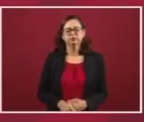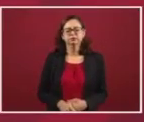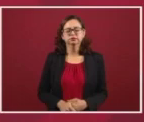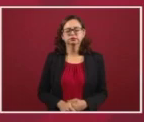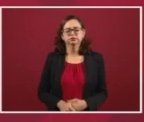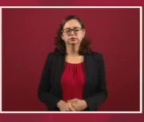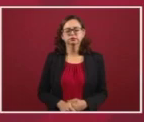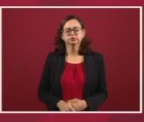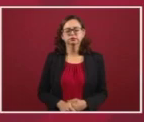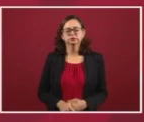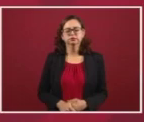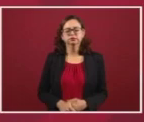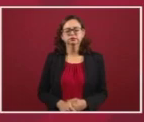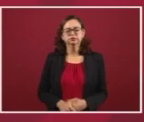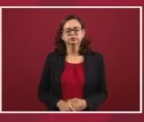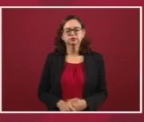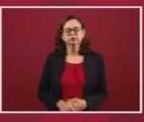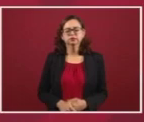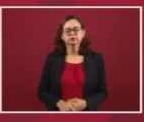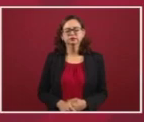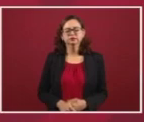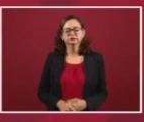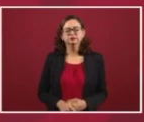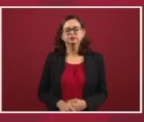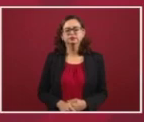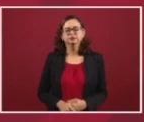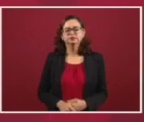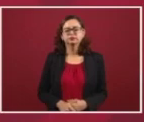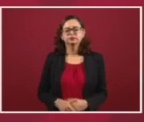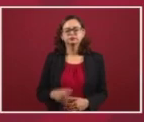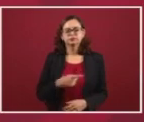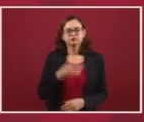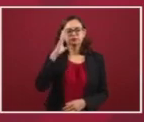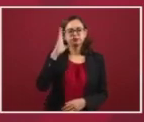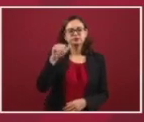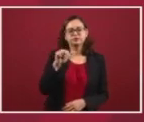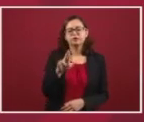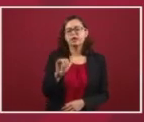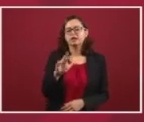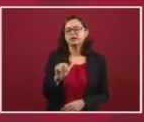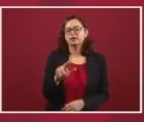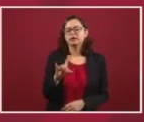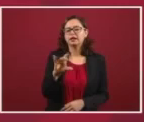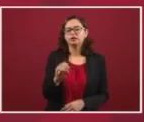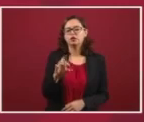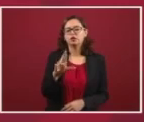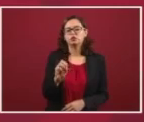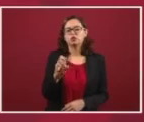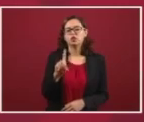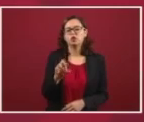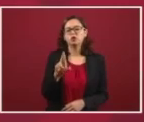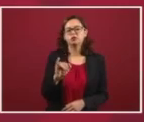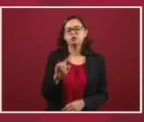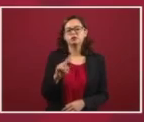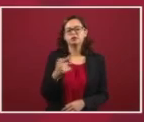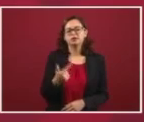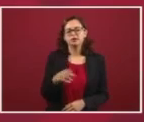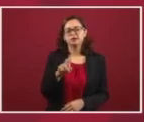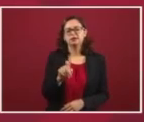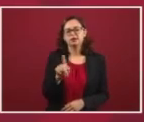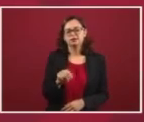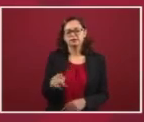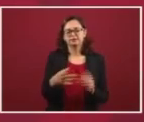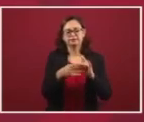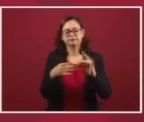Lo va a explicar aquí el maestro Ricardo Rodríguez, que